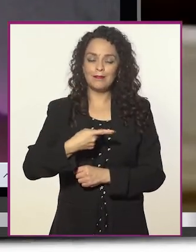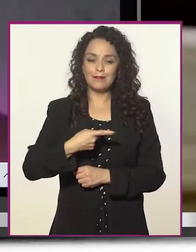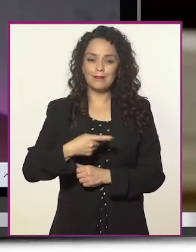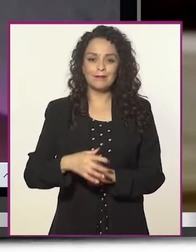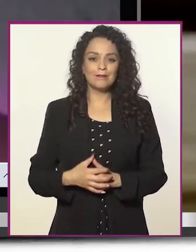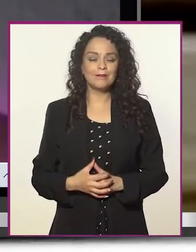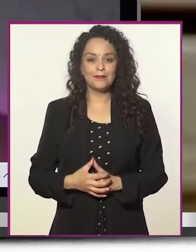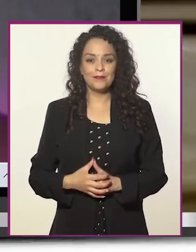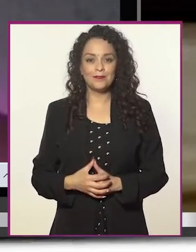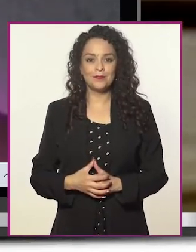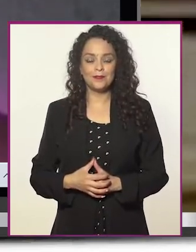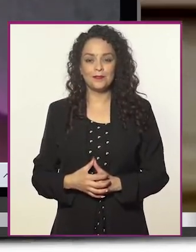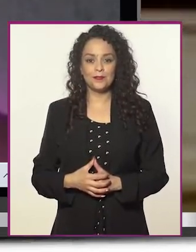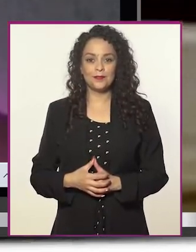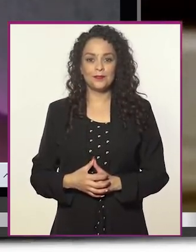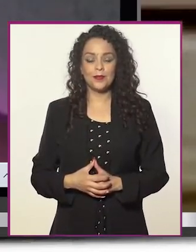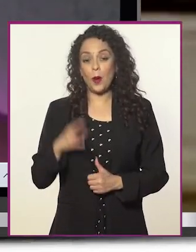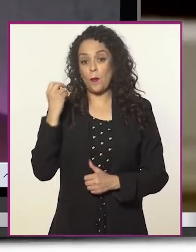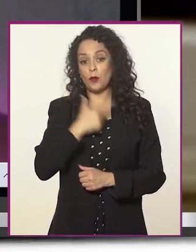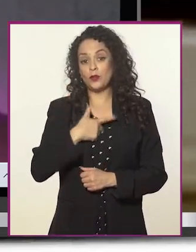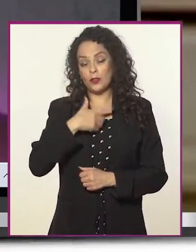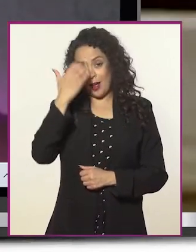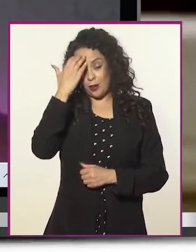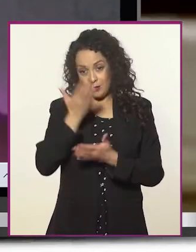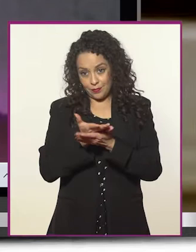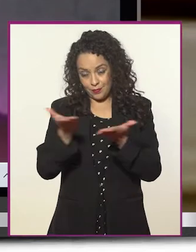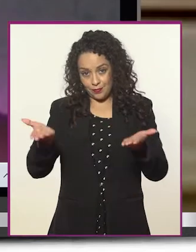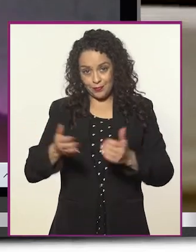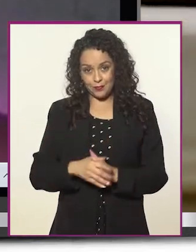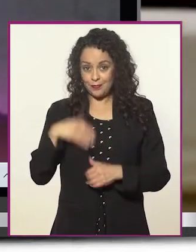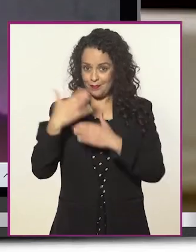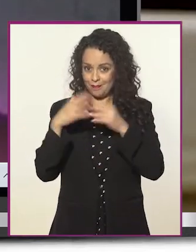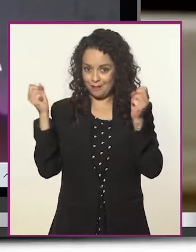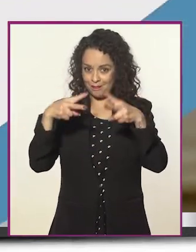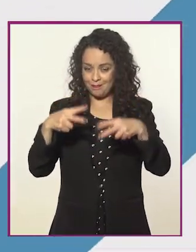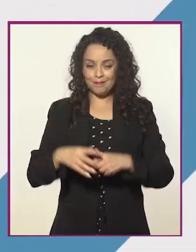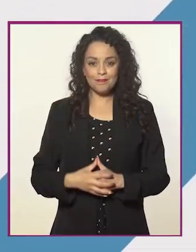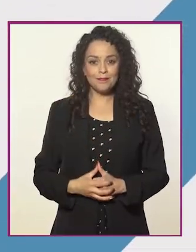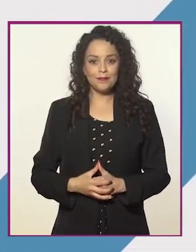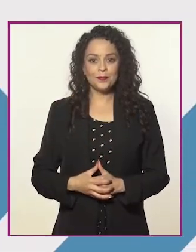que me han hecho y me dio mucho gusto conocerlos y nos vemos.